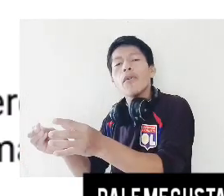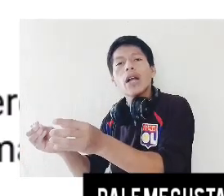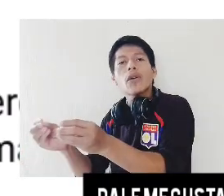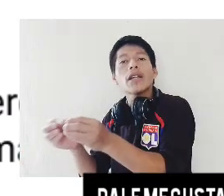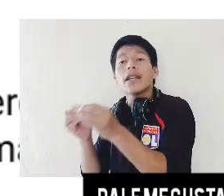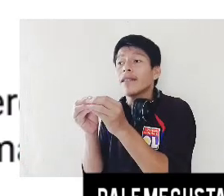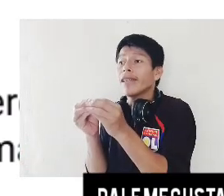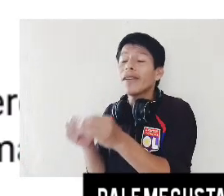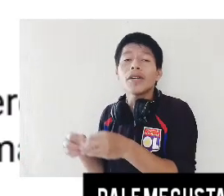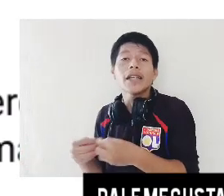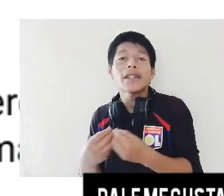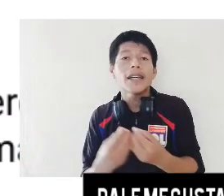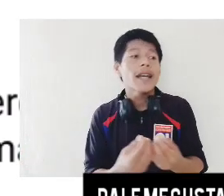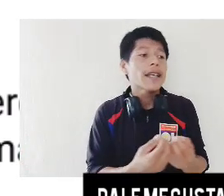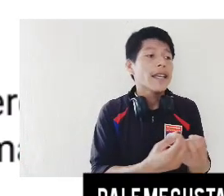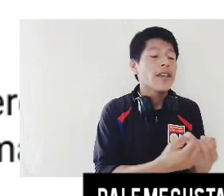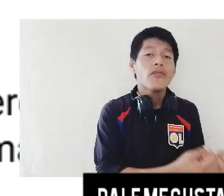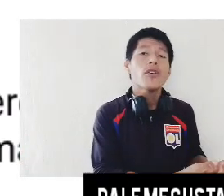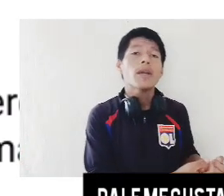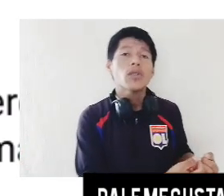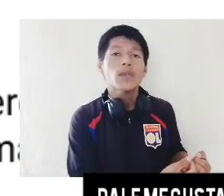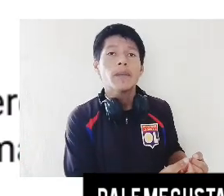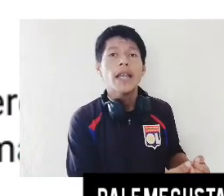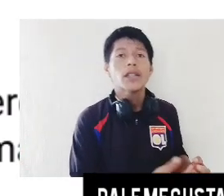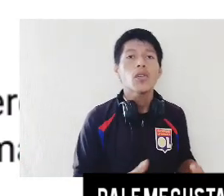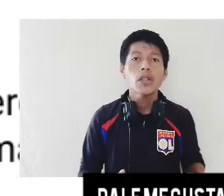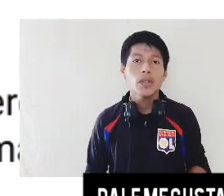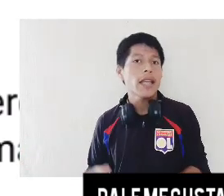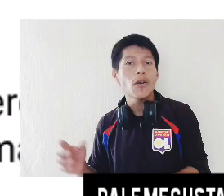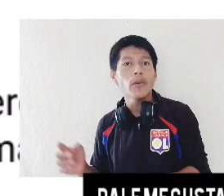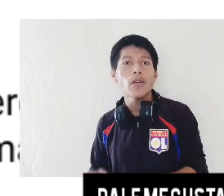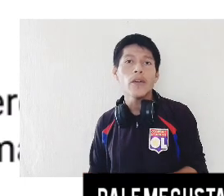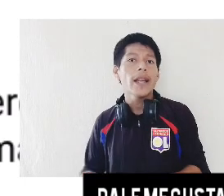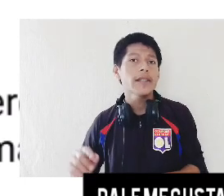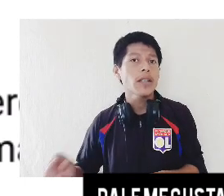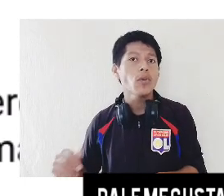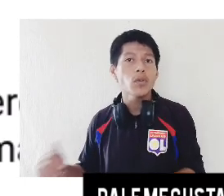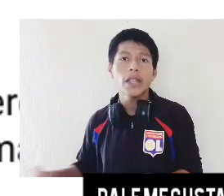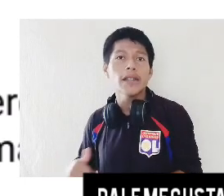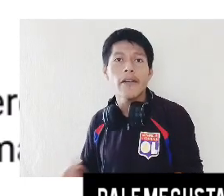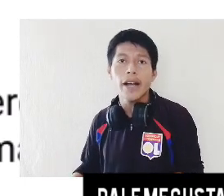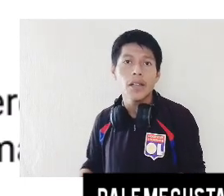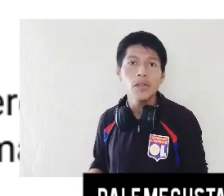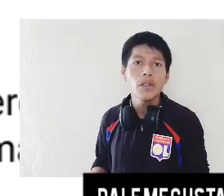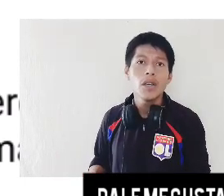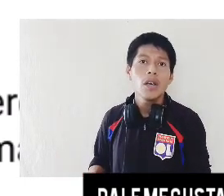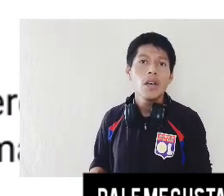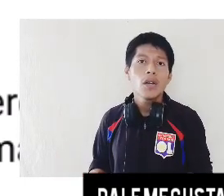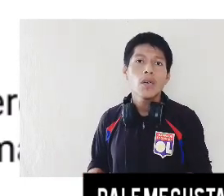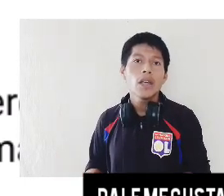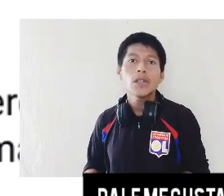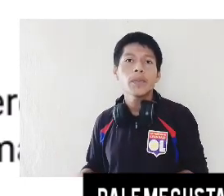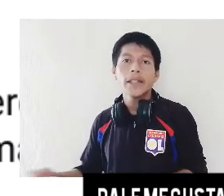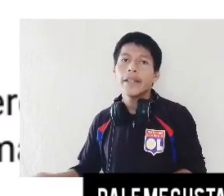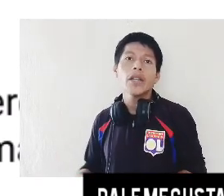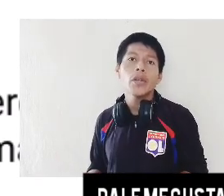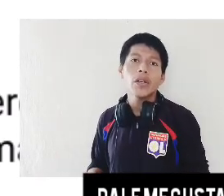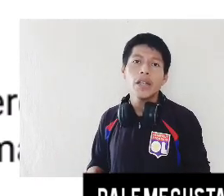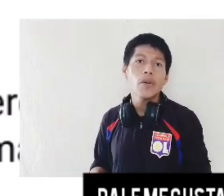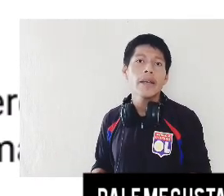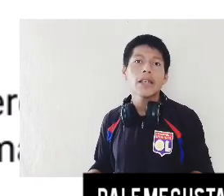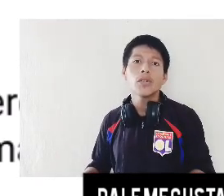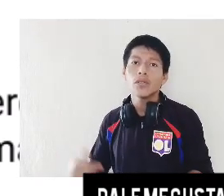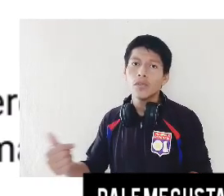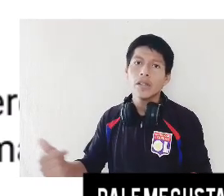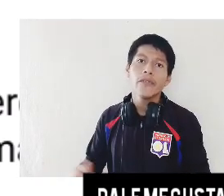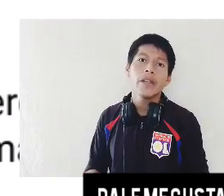Me acabo de acordar que tengo que entregarle informe a los familiares. No, señores, el gobierno federal está todos los días trabajando con el subsecretario